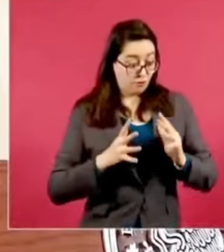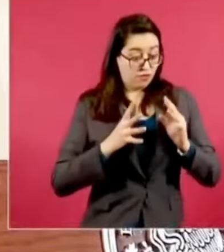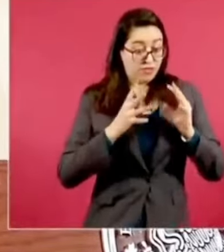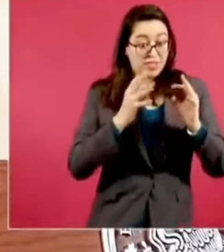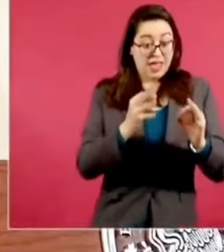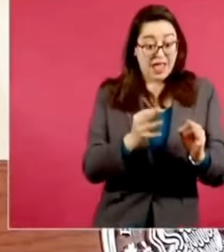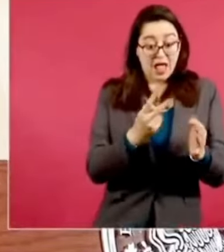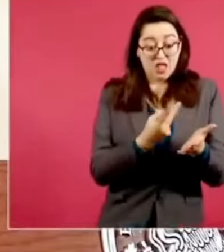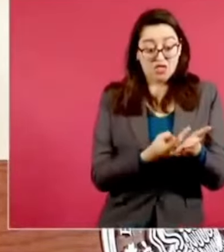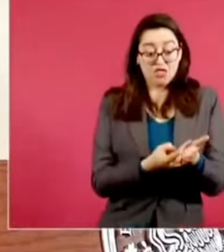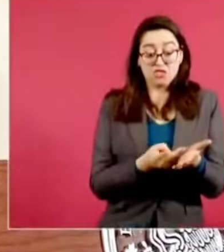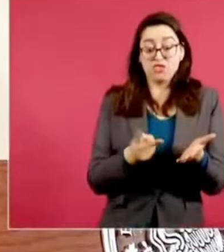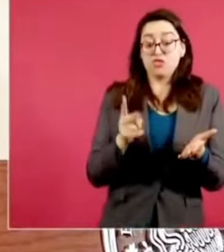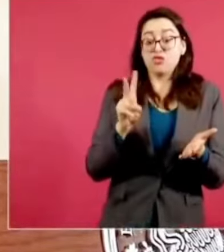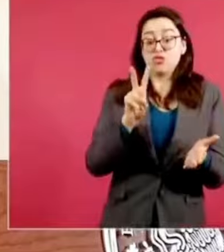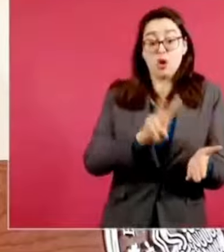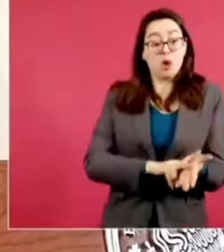a quienes